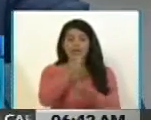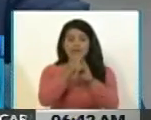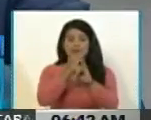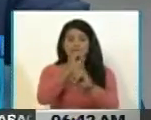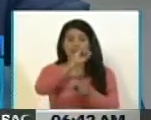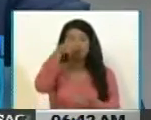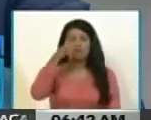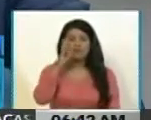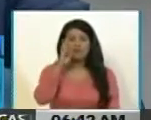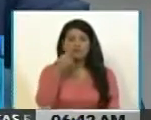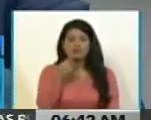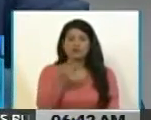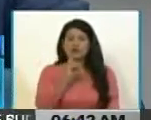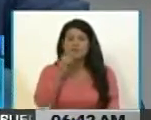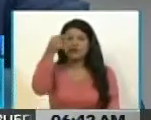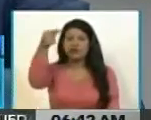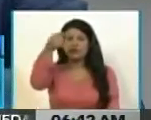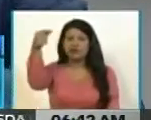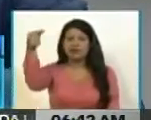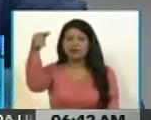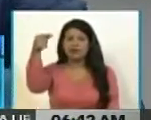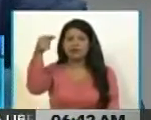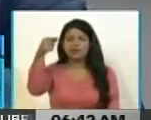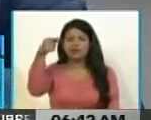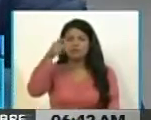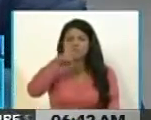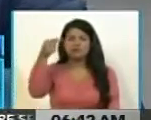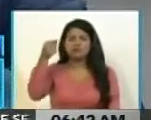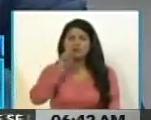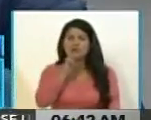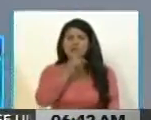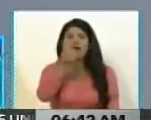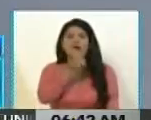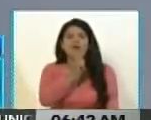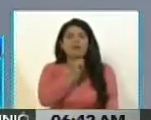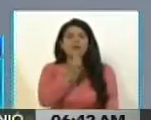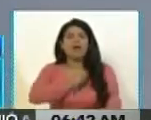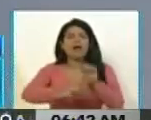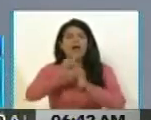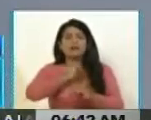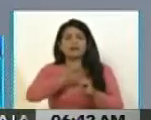que se llama algo así como recetas para aguantar la pela, decía,